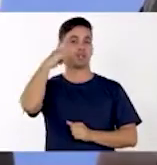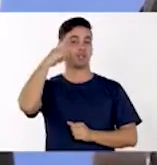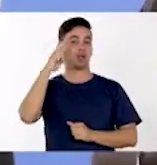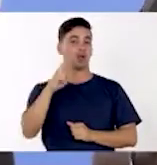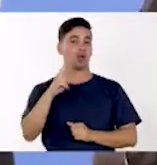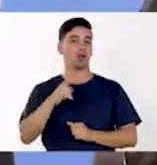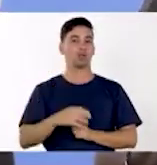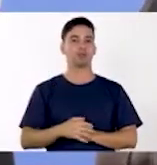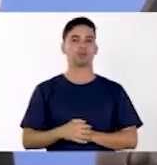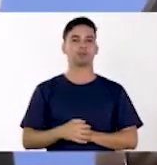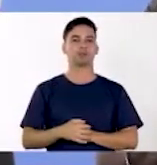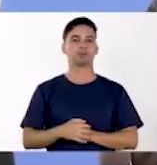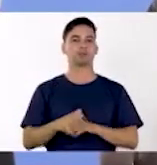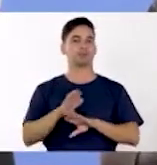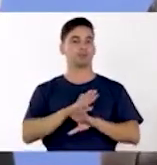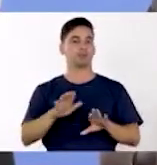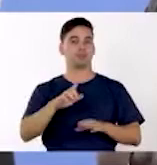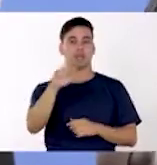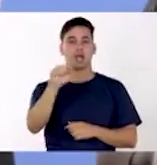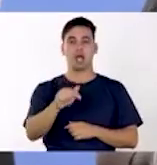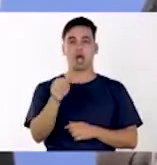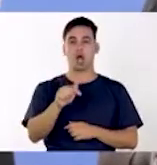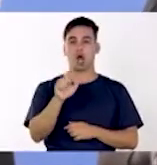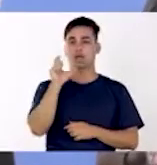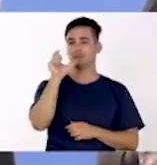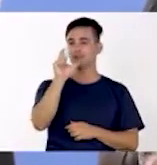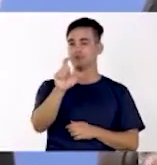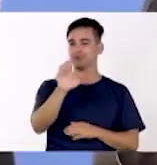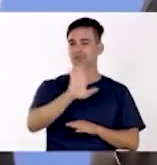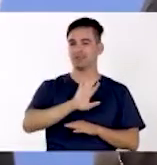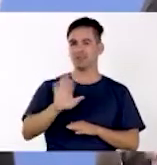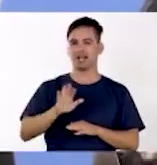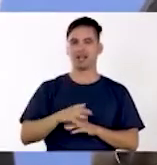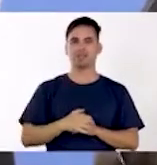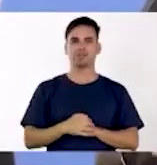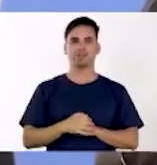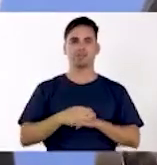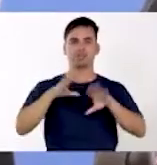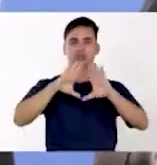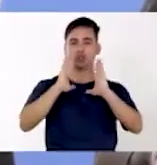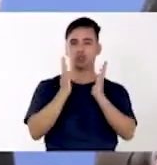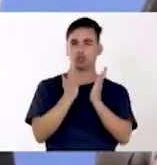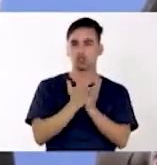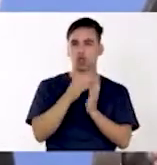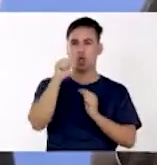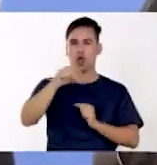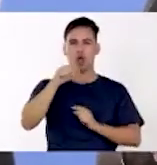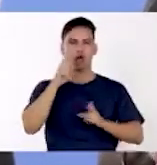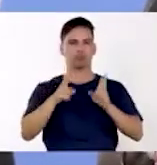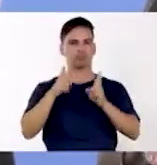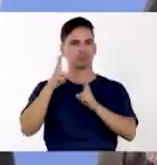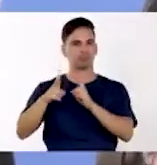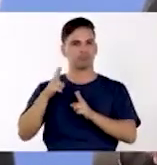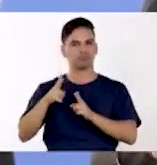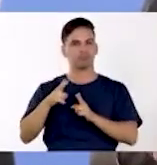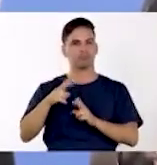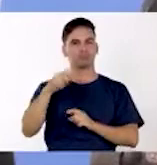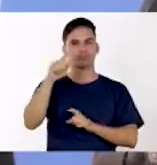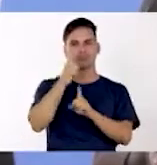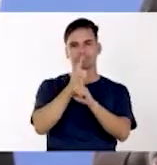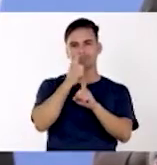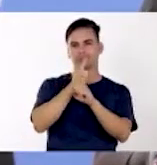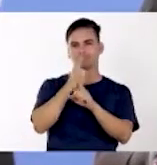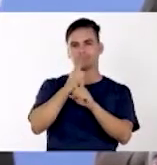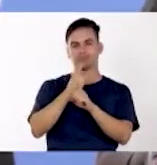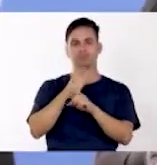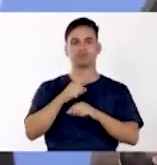Recuerden que ya estamos en la recta final. Todo lo que digamos en cada uno de estos encuentros